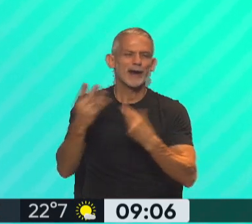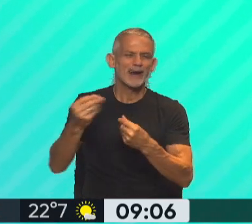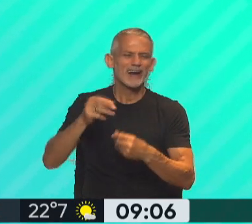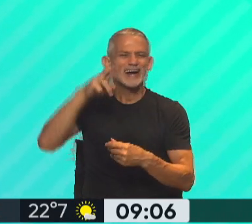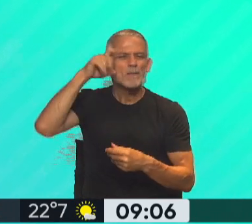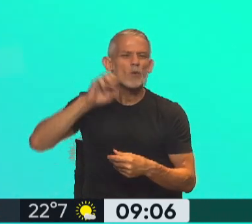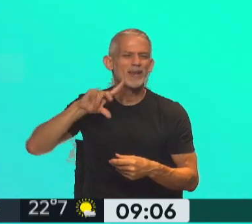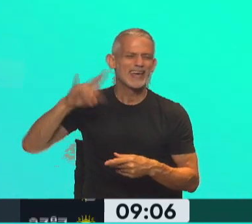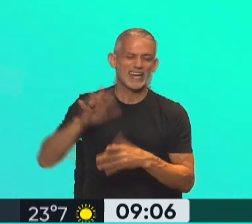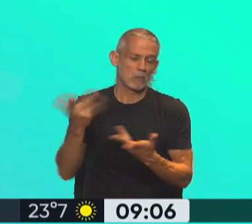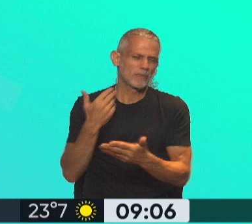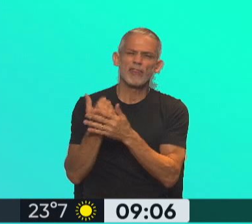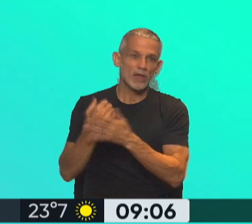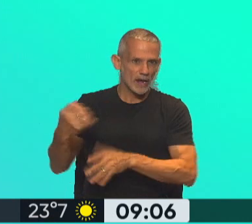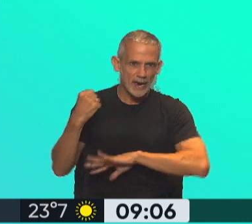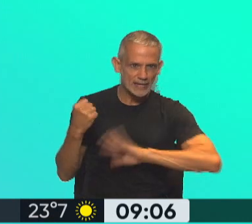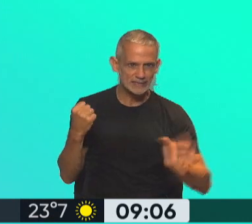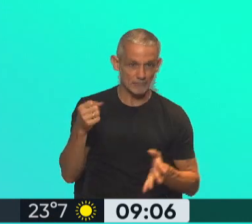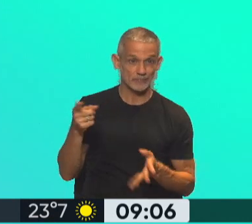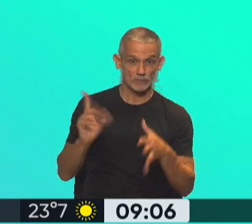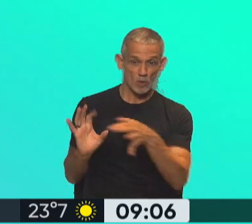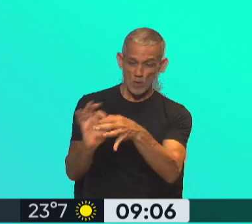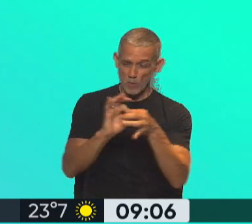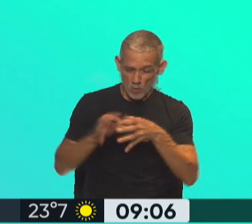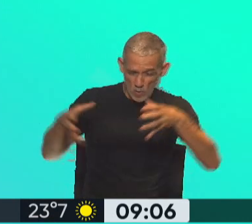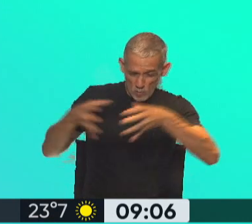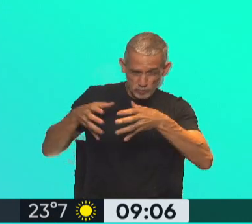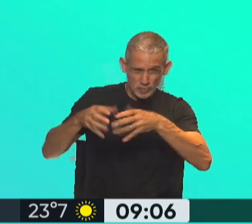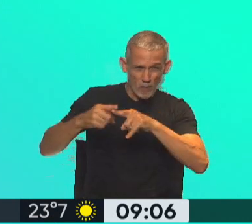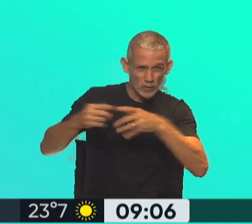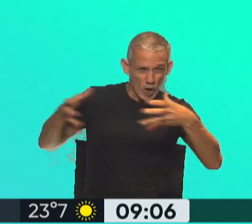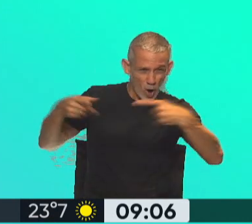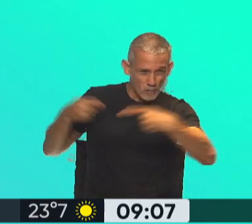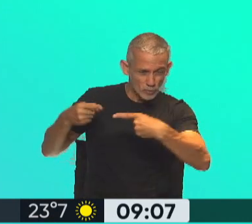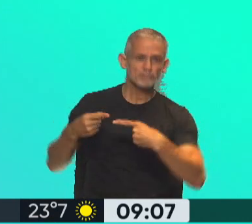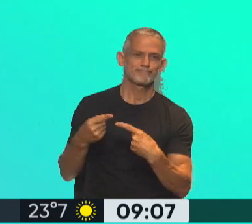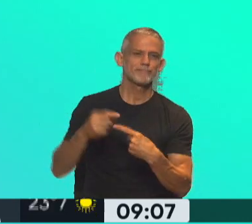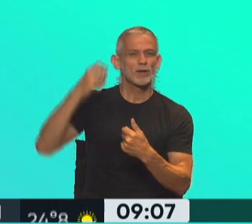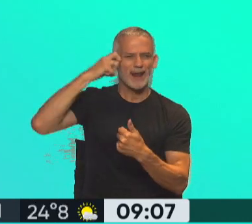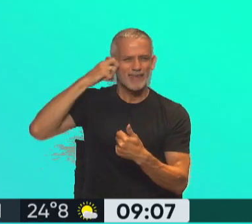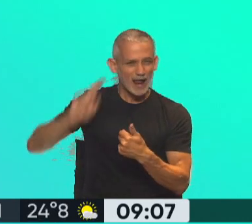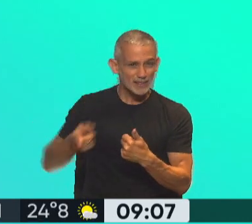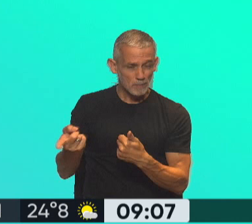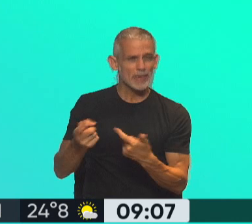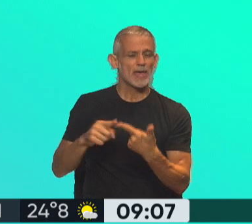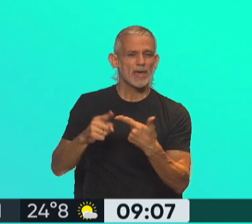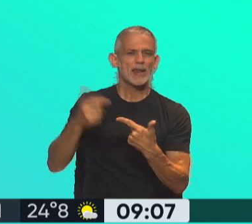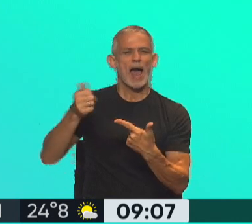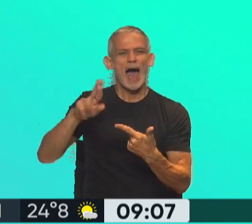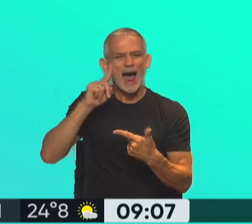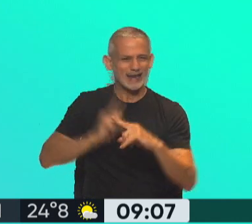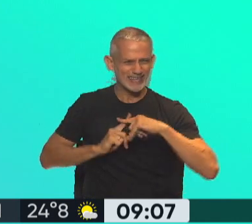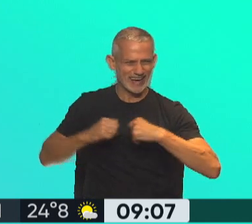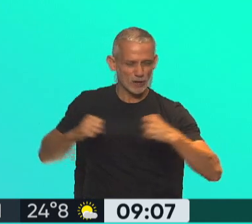sectores más de la extrema derecha Pero bueno se unió todo el arco político de la oposición la ucr el Ari